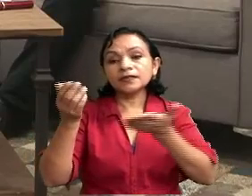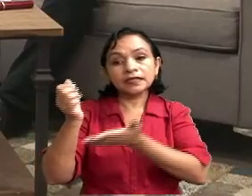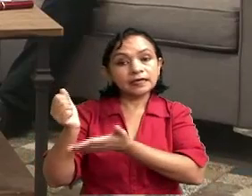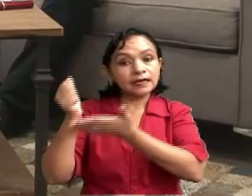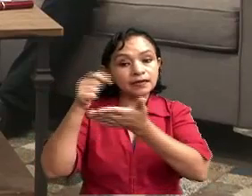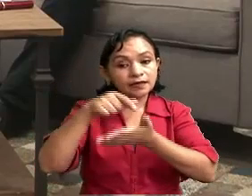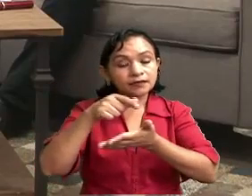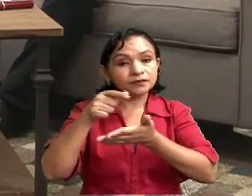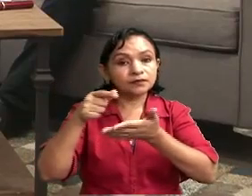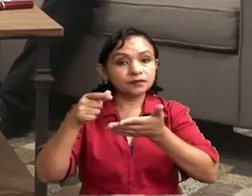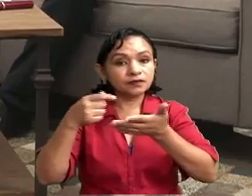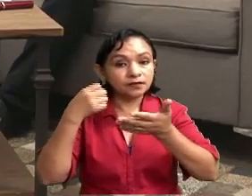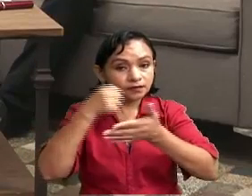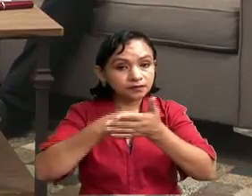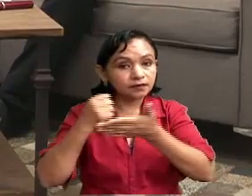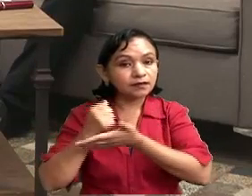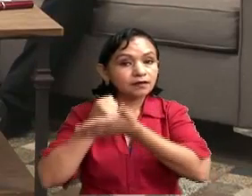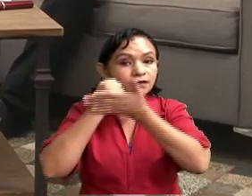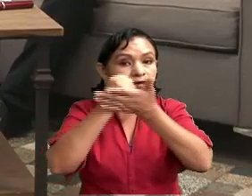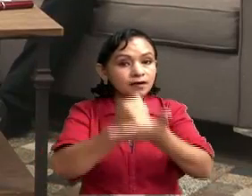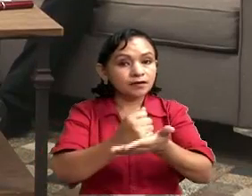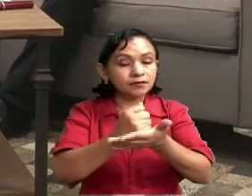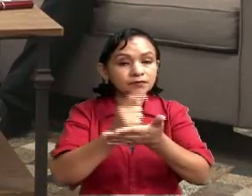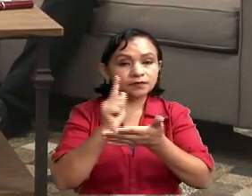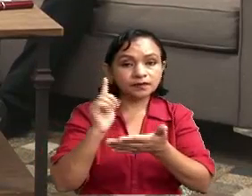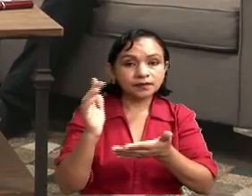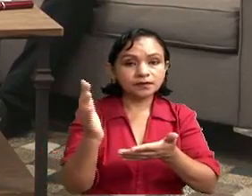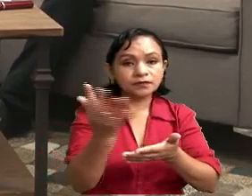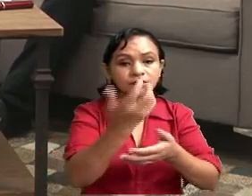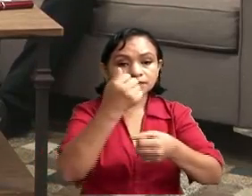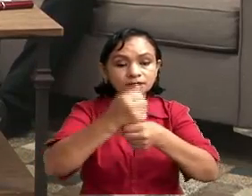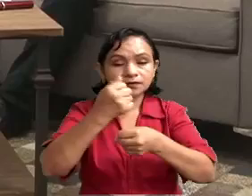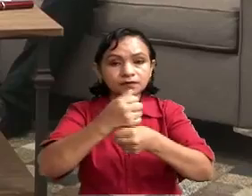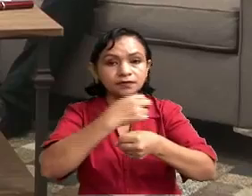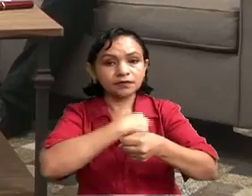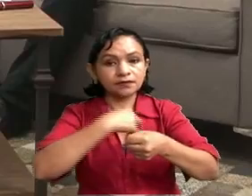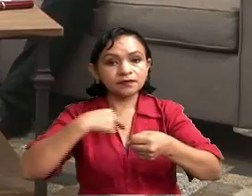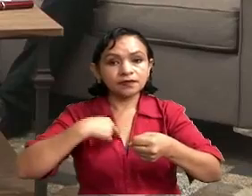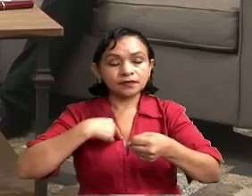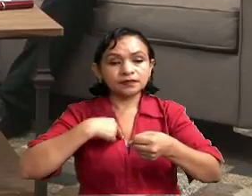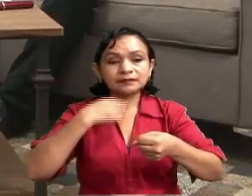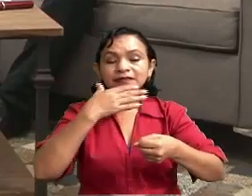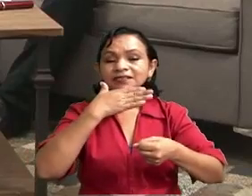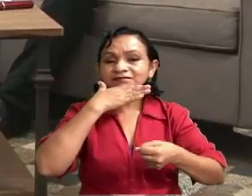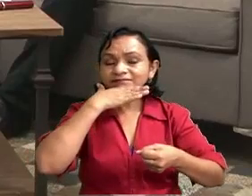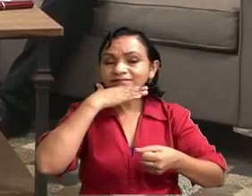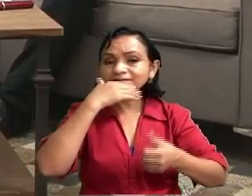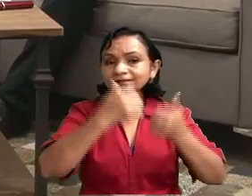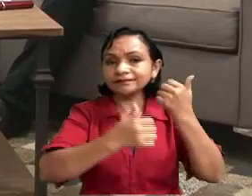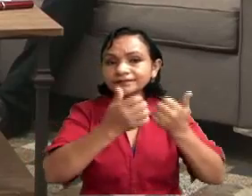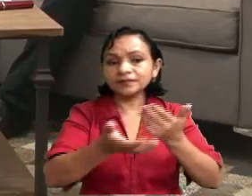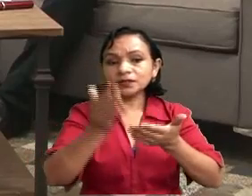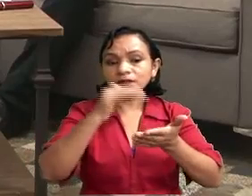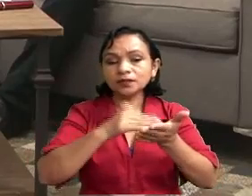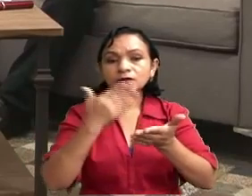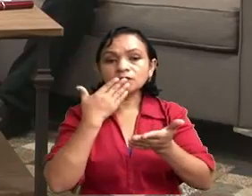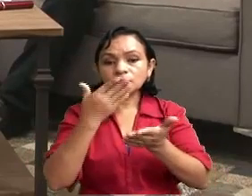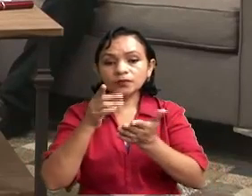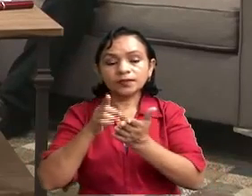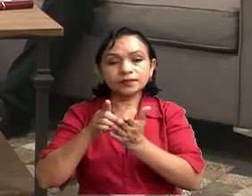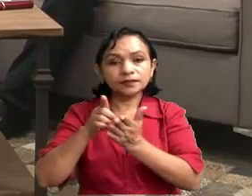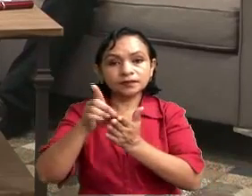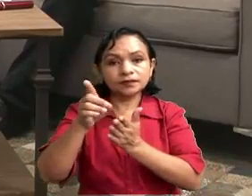contribuyen a este esfuerzo global que estamos hablando aquí de enfrentar la crisis y de retomar el buen rumbo de la